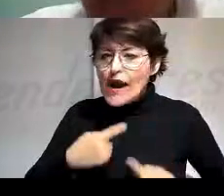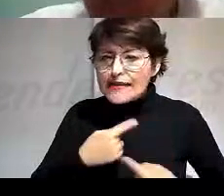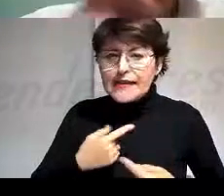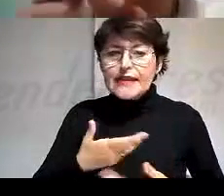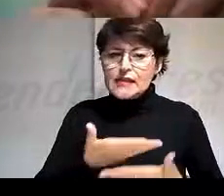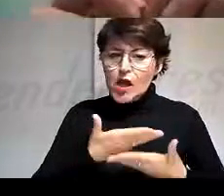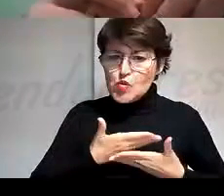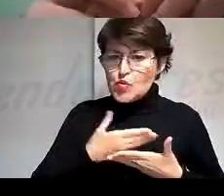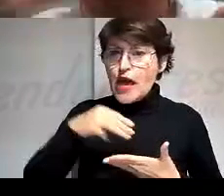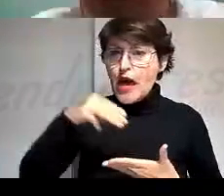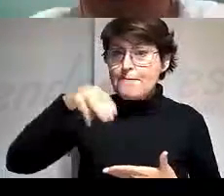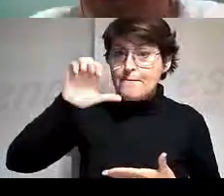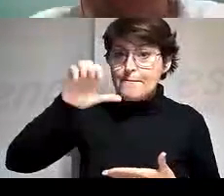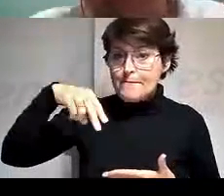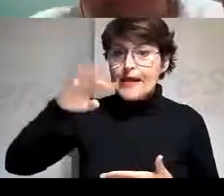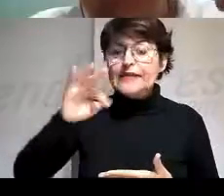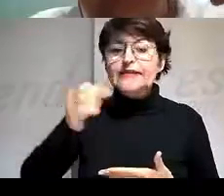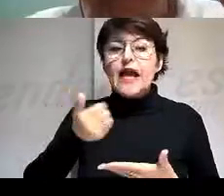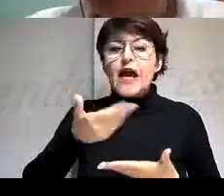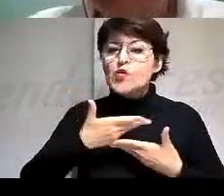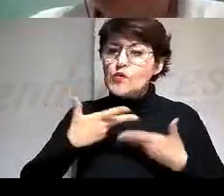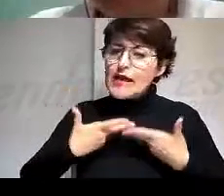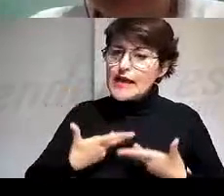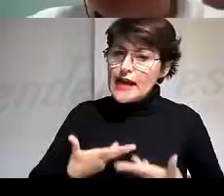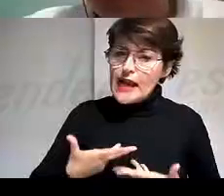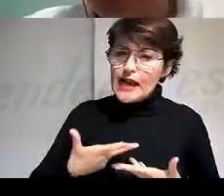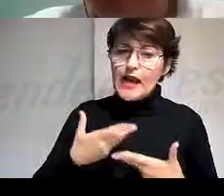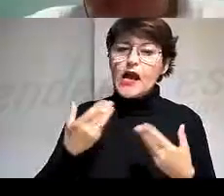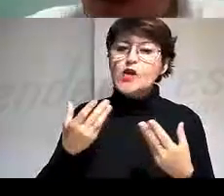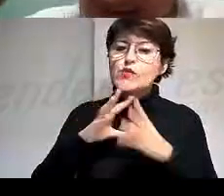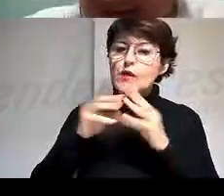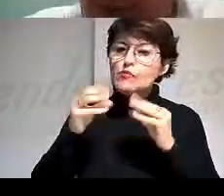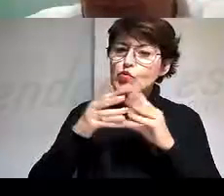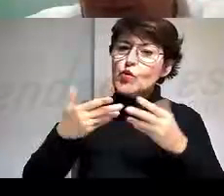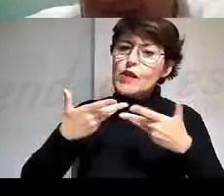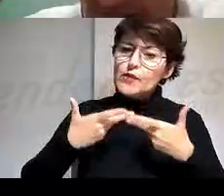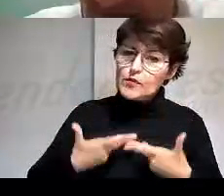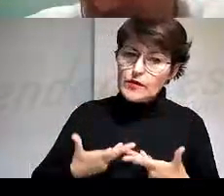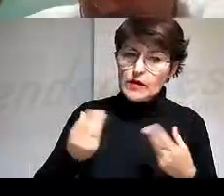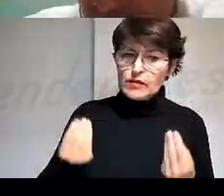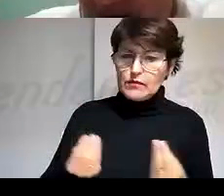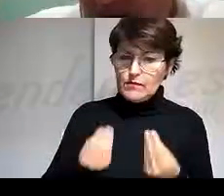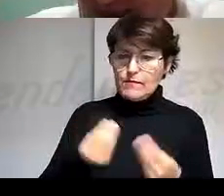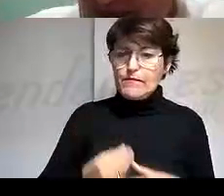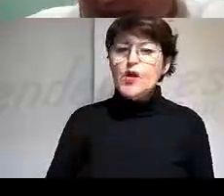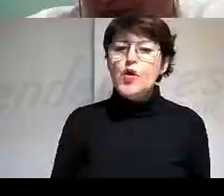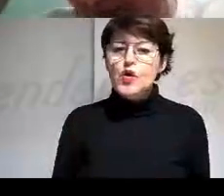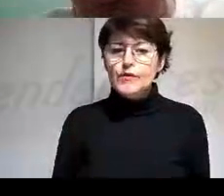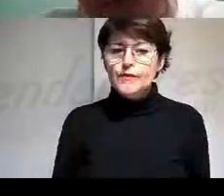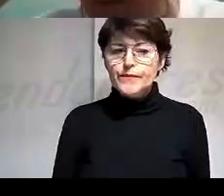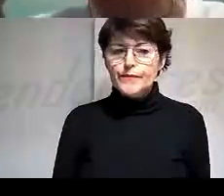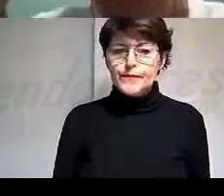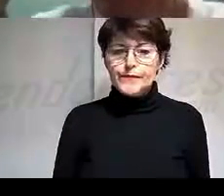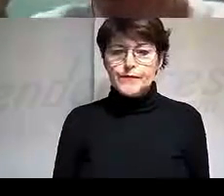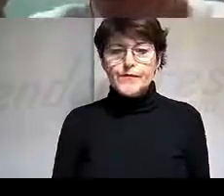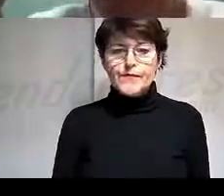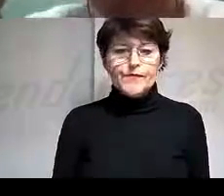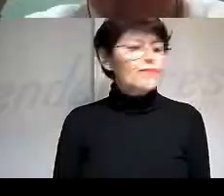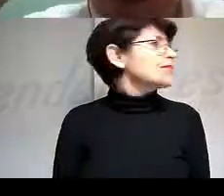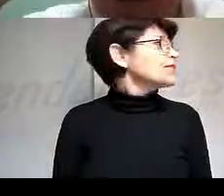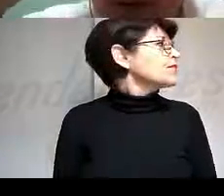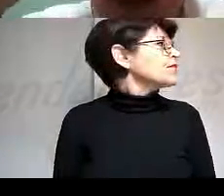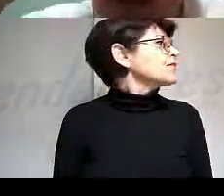sirve para relajar la musculatura lisa. Por lo tanto, vamos a conseguir una relajación tanto de la musculatura que comentábamos, bueno, aquí sería